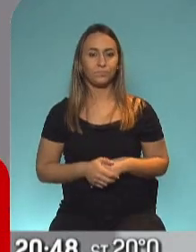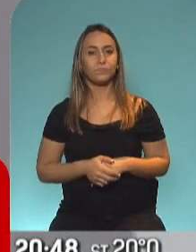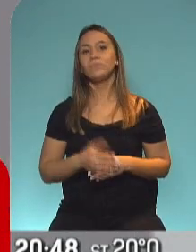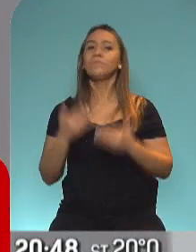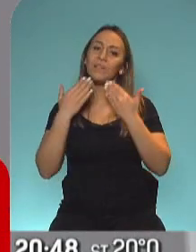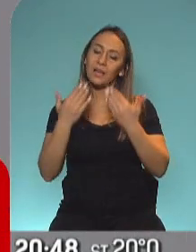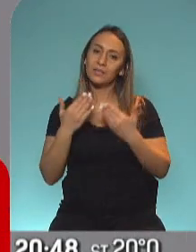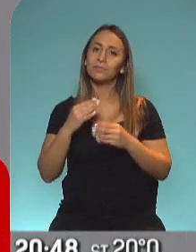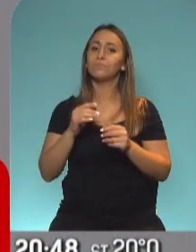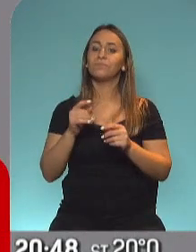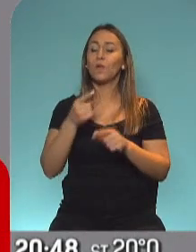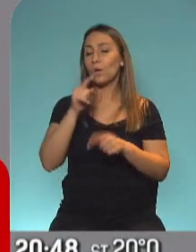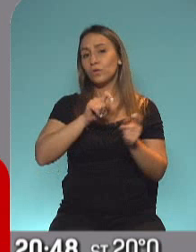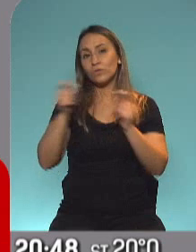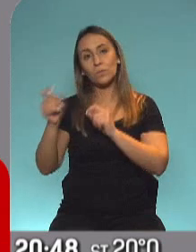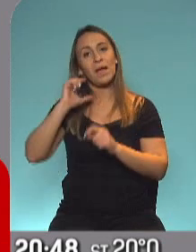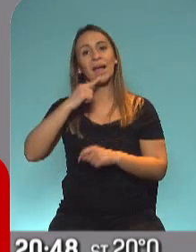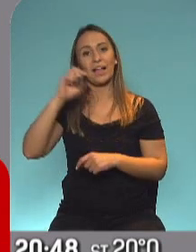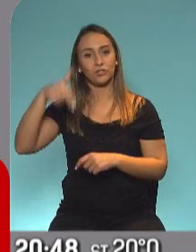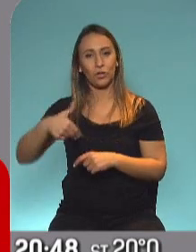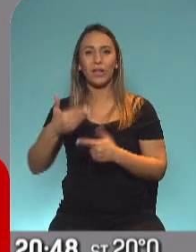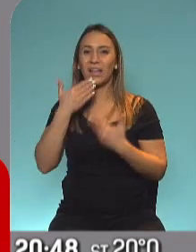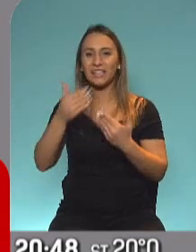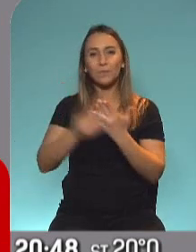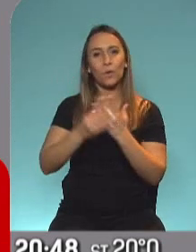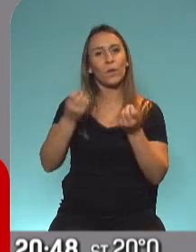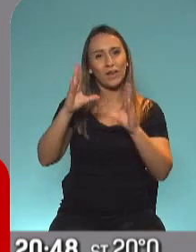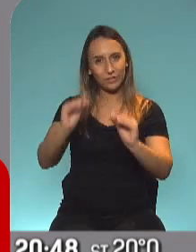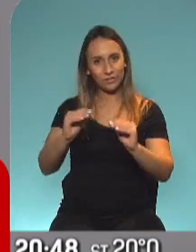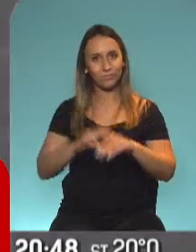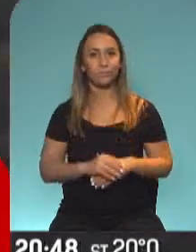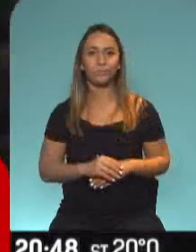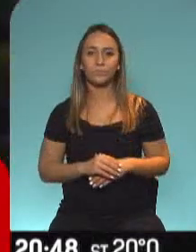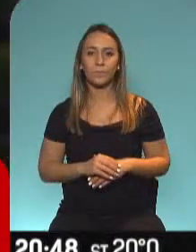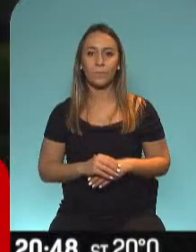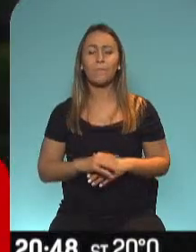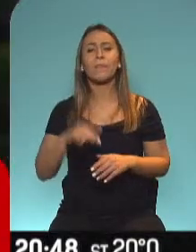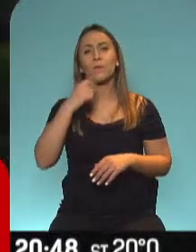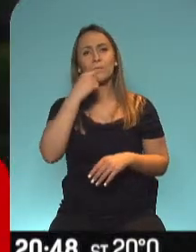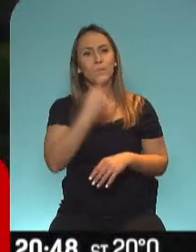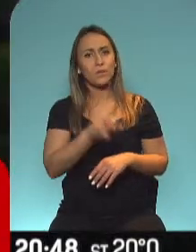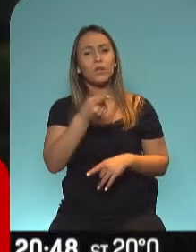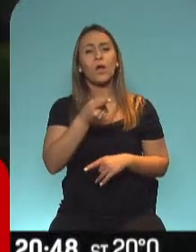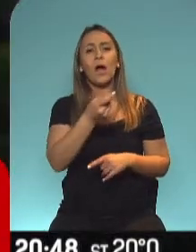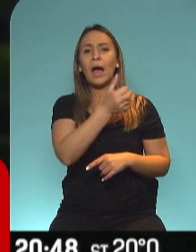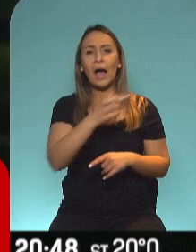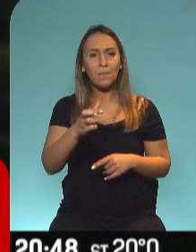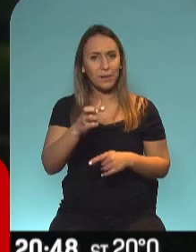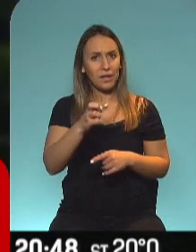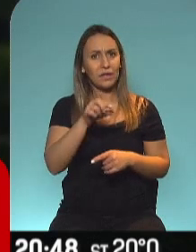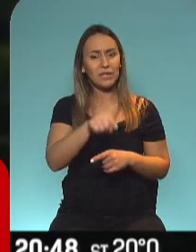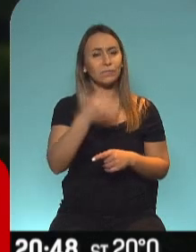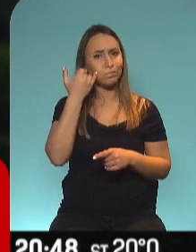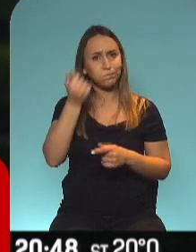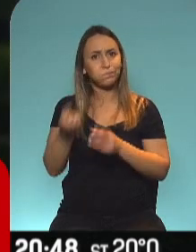minutos. Cierra allí junto a usted Gastón Zulay. Gracias, ministro. Buenas noches. Gracias. Buenas Ministro, noches. ¿se va a ampliar la aplicación web que ya rige en el